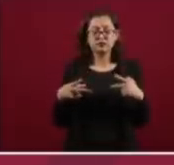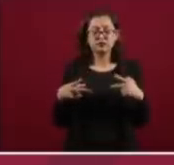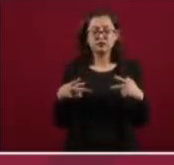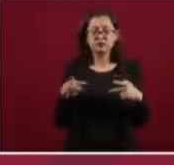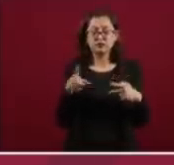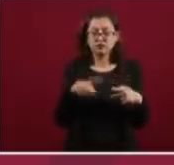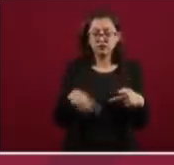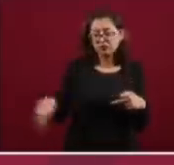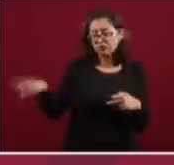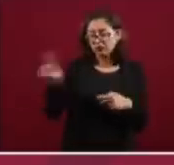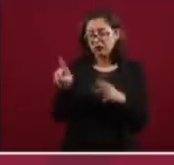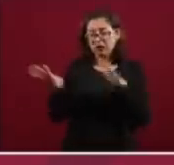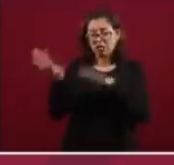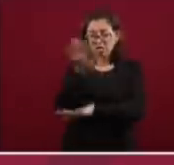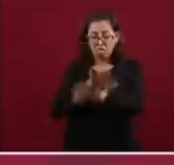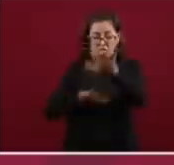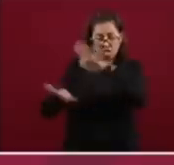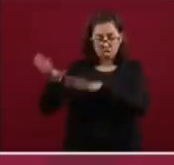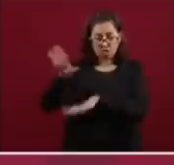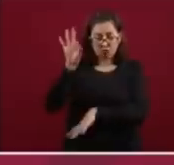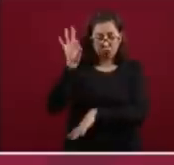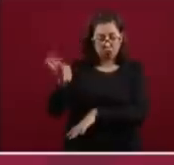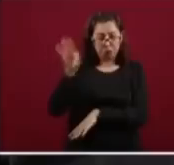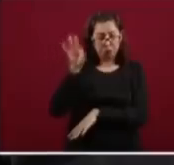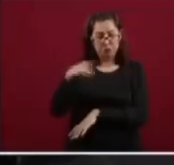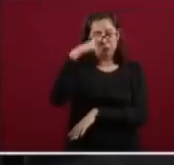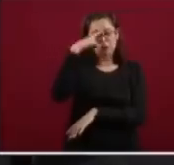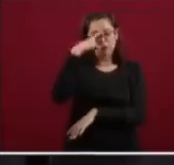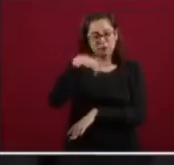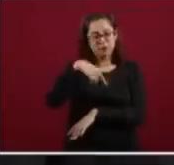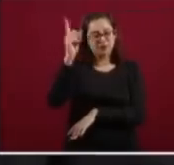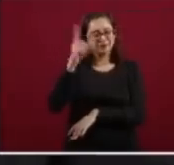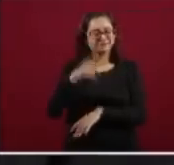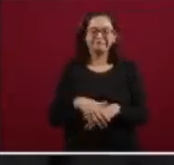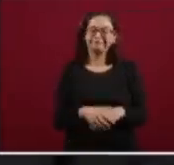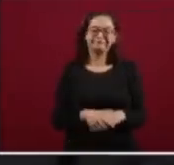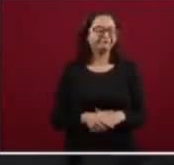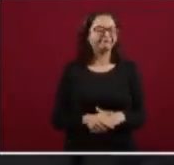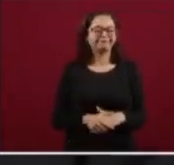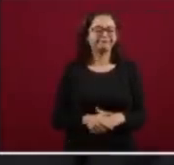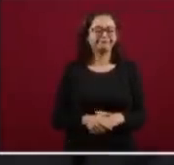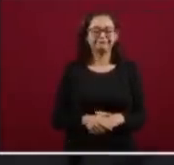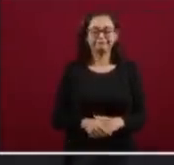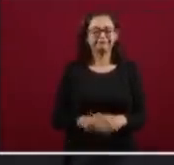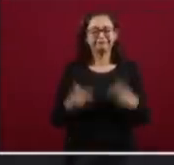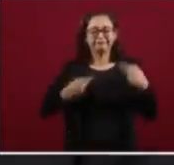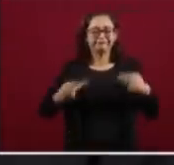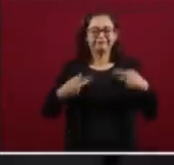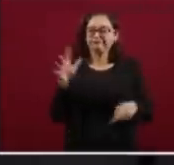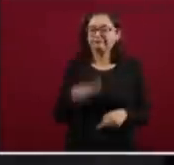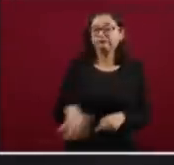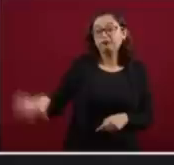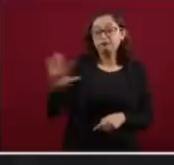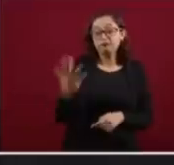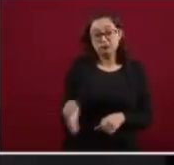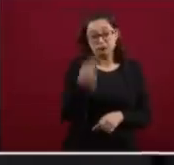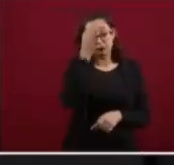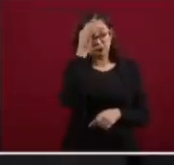susceptible de manipulación el pueblo no es tonto